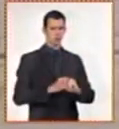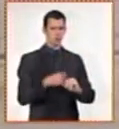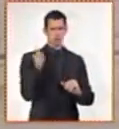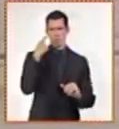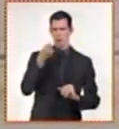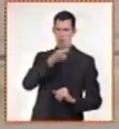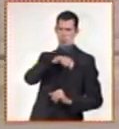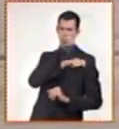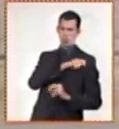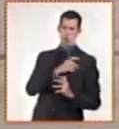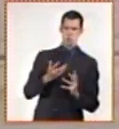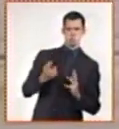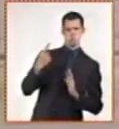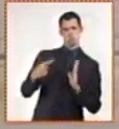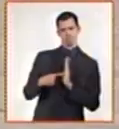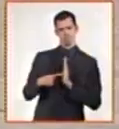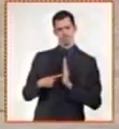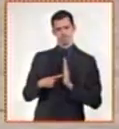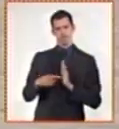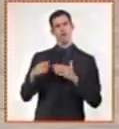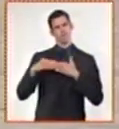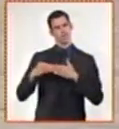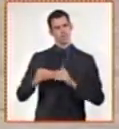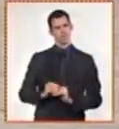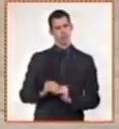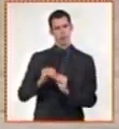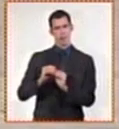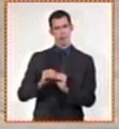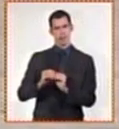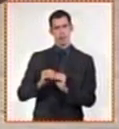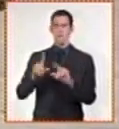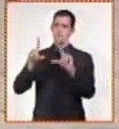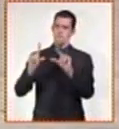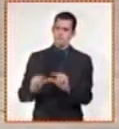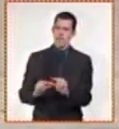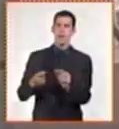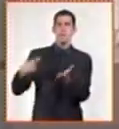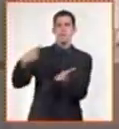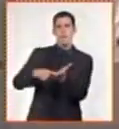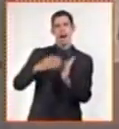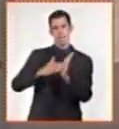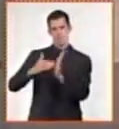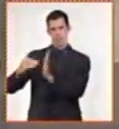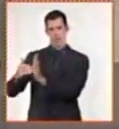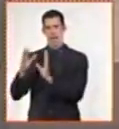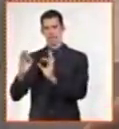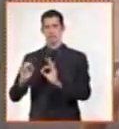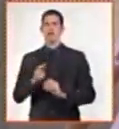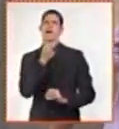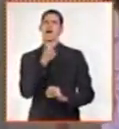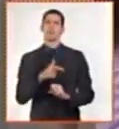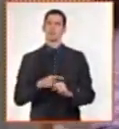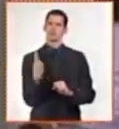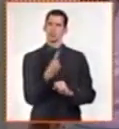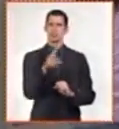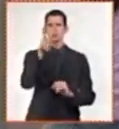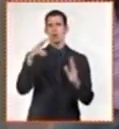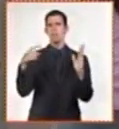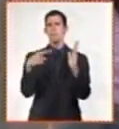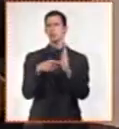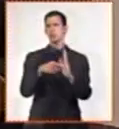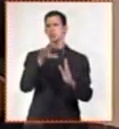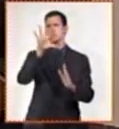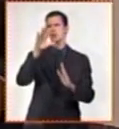gran escala. Este año, la reducción de impuestos y tasas alcanzó los 2,5 billones